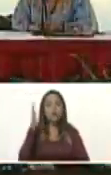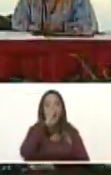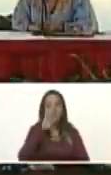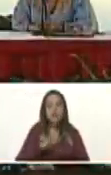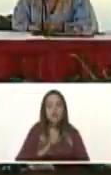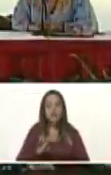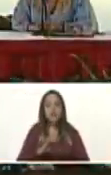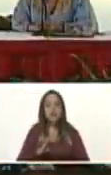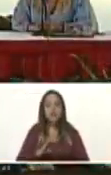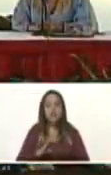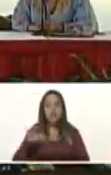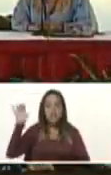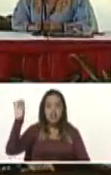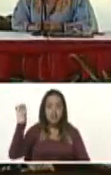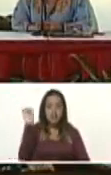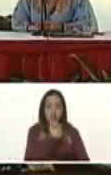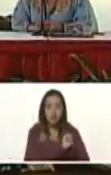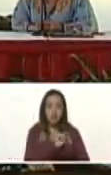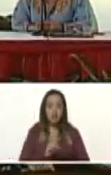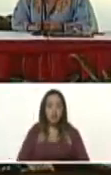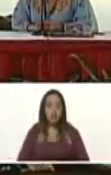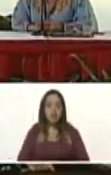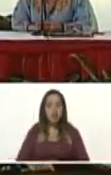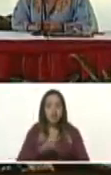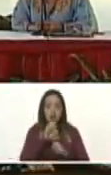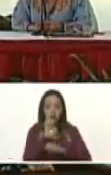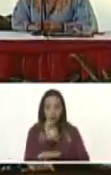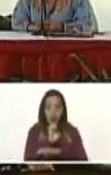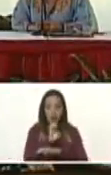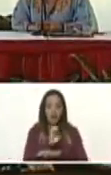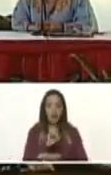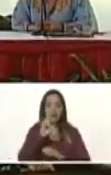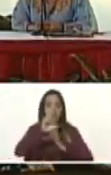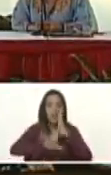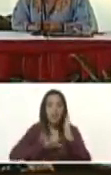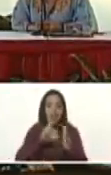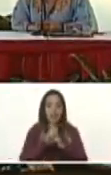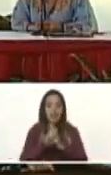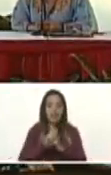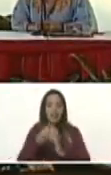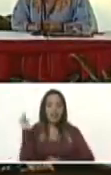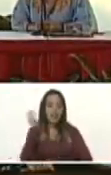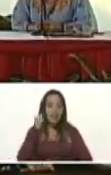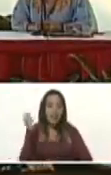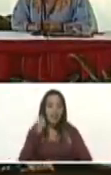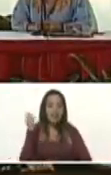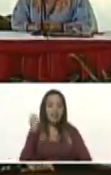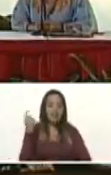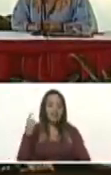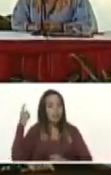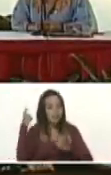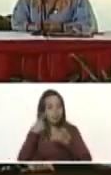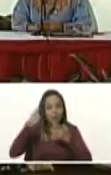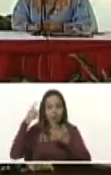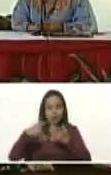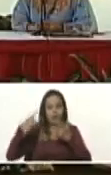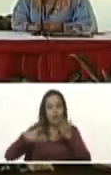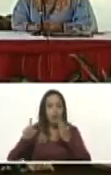Salvador, Ecuador, Sri Lanka, Kenia, Nicaragua, Guatemala,